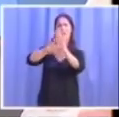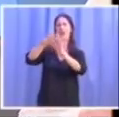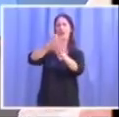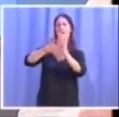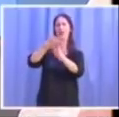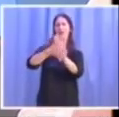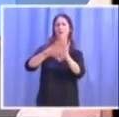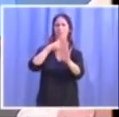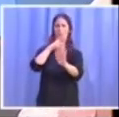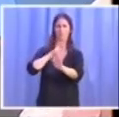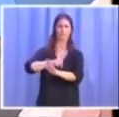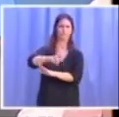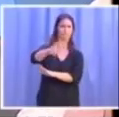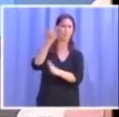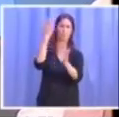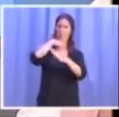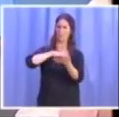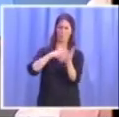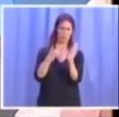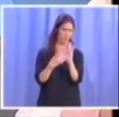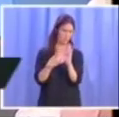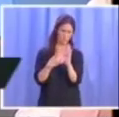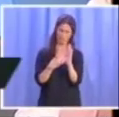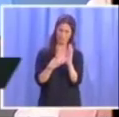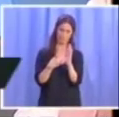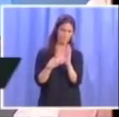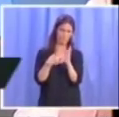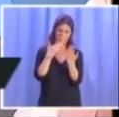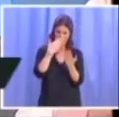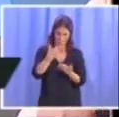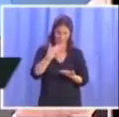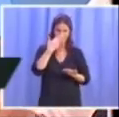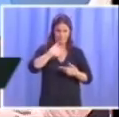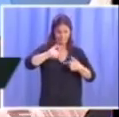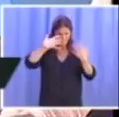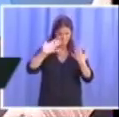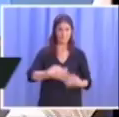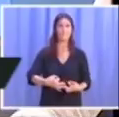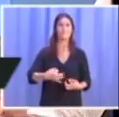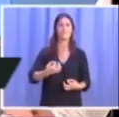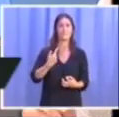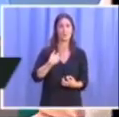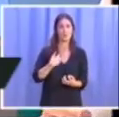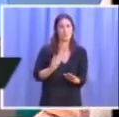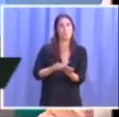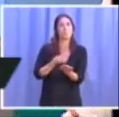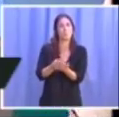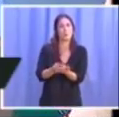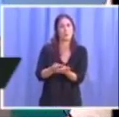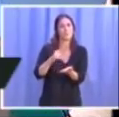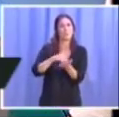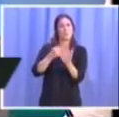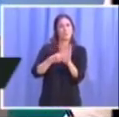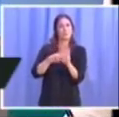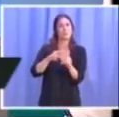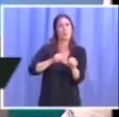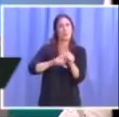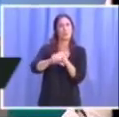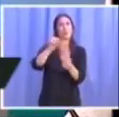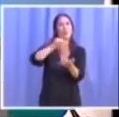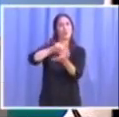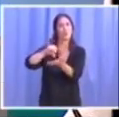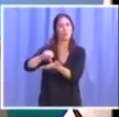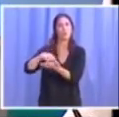absolutamente vacía. No hay proyectos para ello. Entonces planteo, y aquí de verdad que lo planteo con espíritu de ciudad y me gustaría que